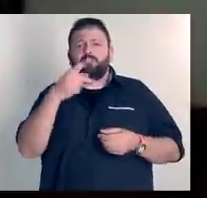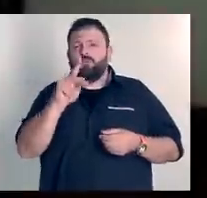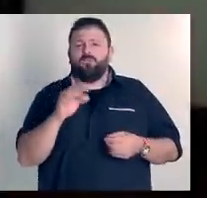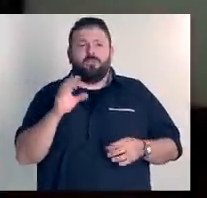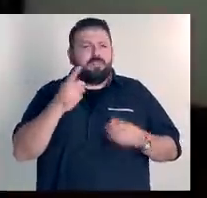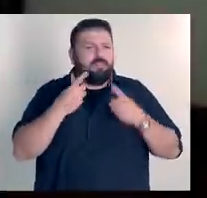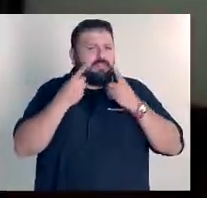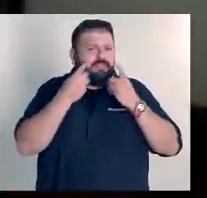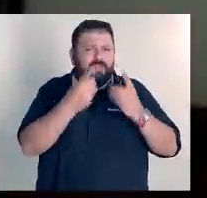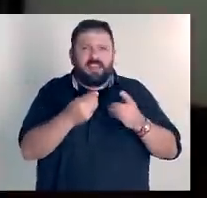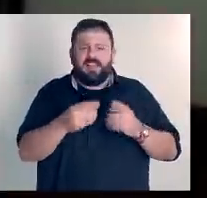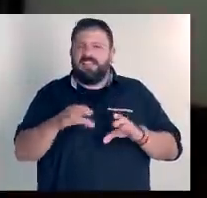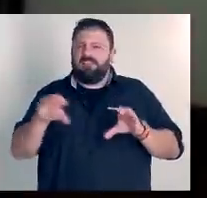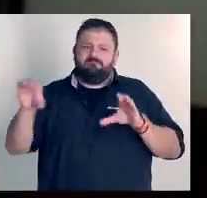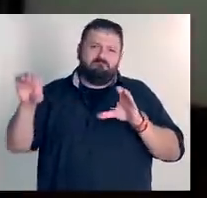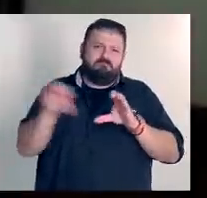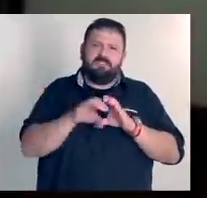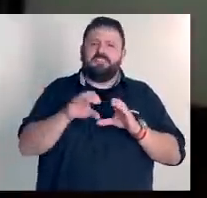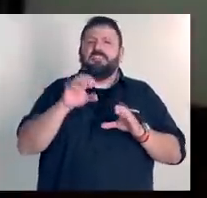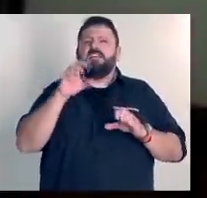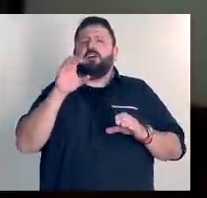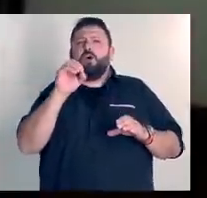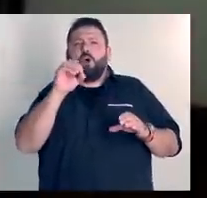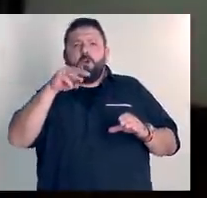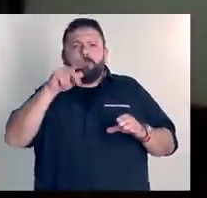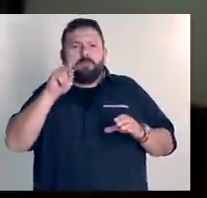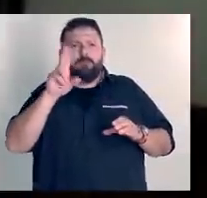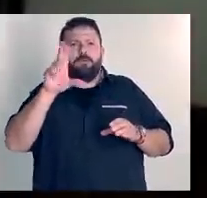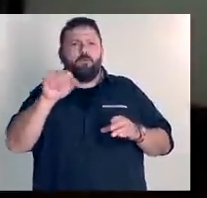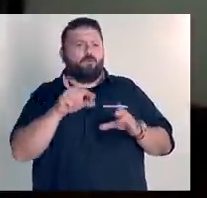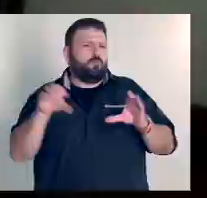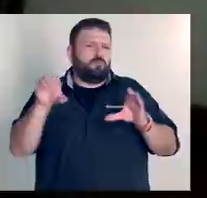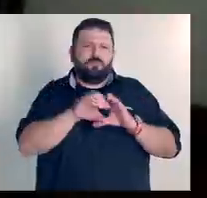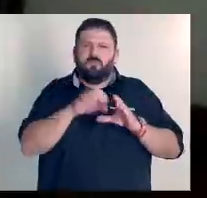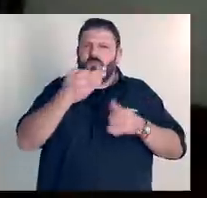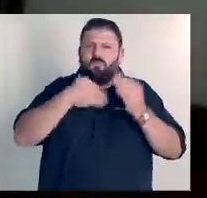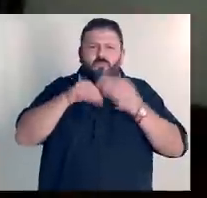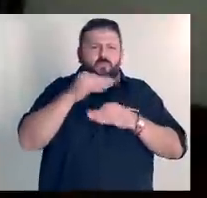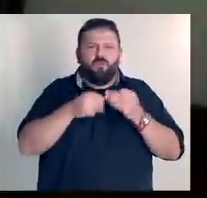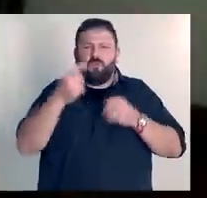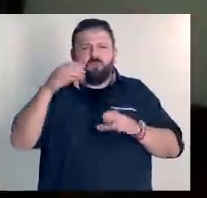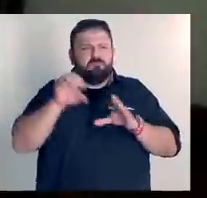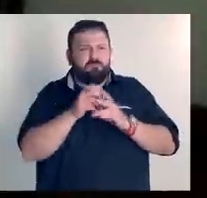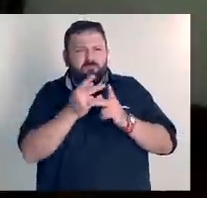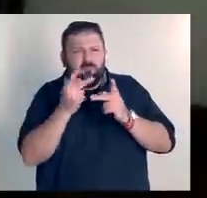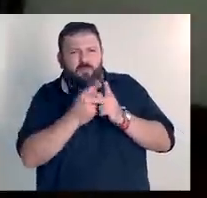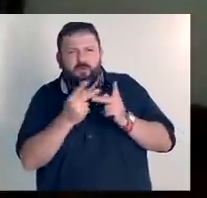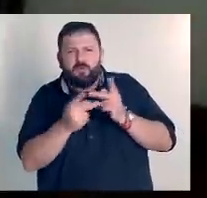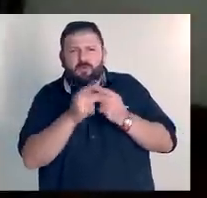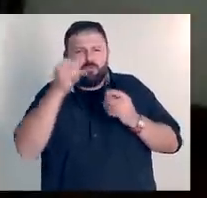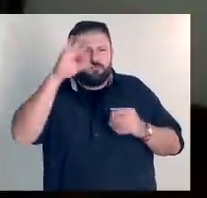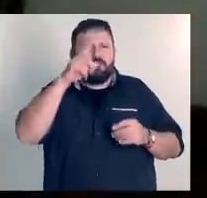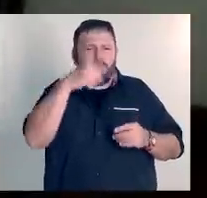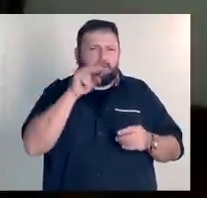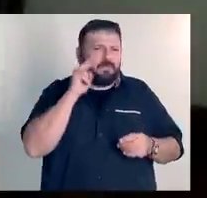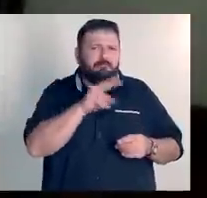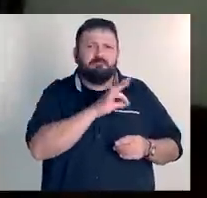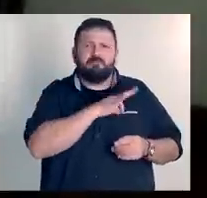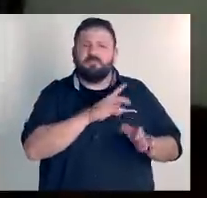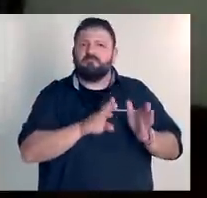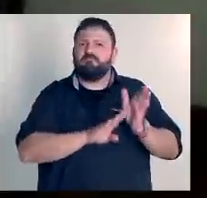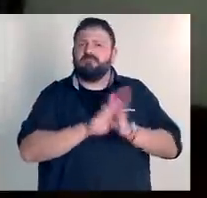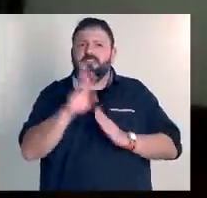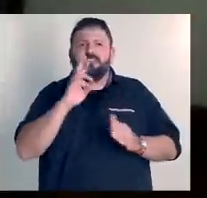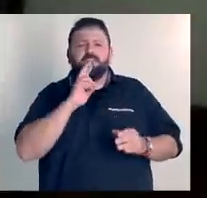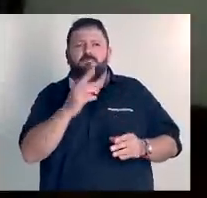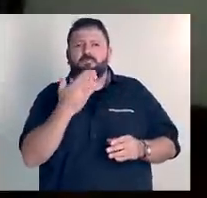biberón, Supermix, dale Omniplus, dale uso, vas a elevar su sistema inmunológico, esto va a pasar, vas a ver, y